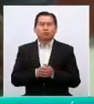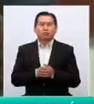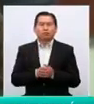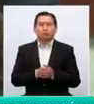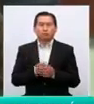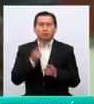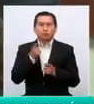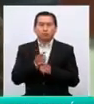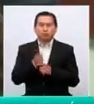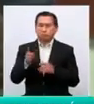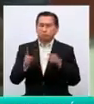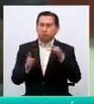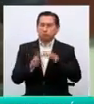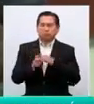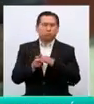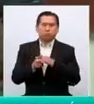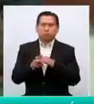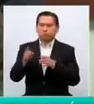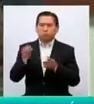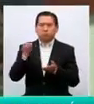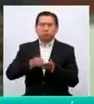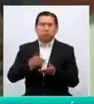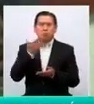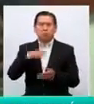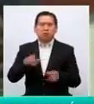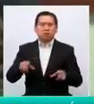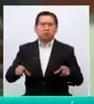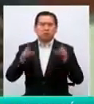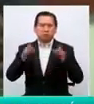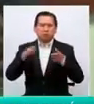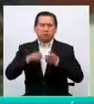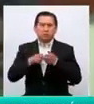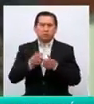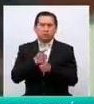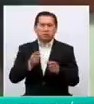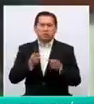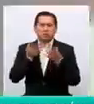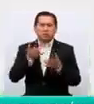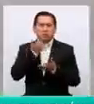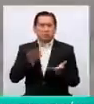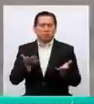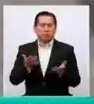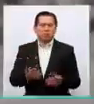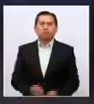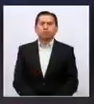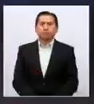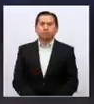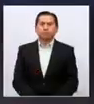Definitivamente genera un funesto precedente en desmedro de la libertad de expresión.